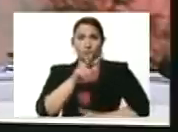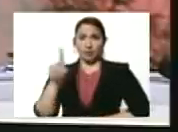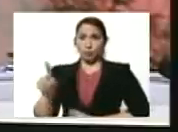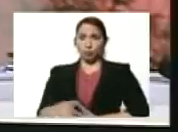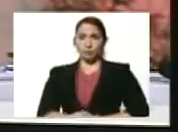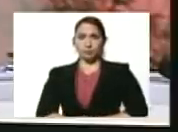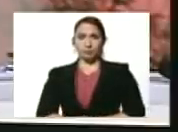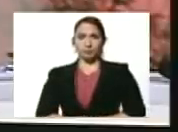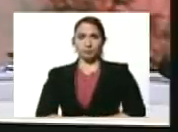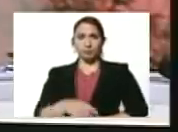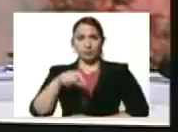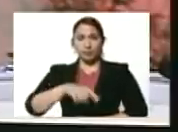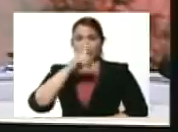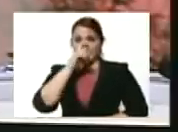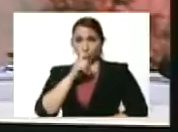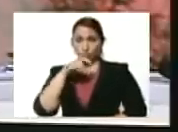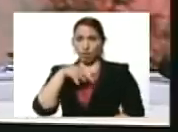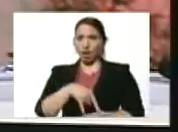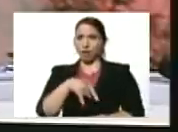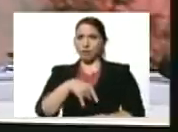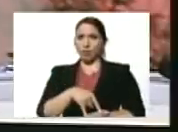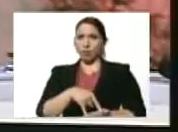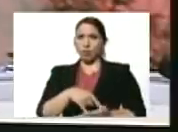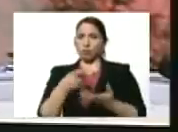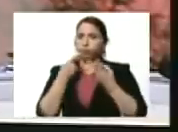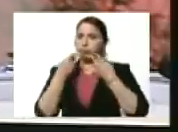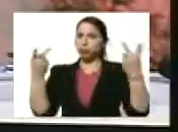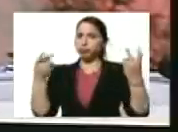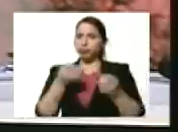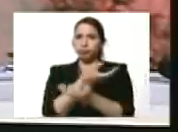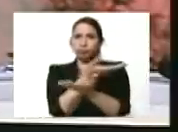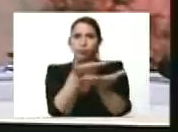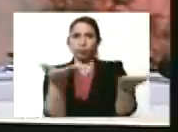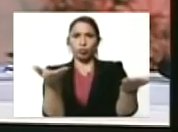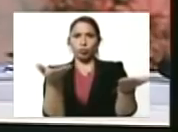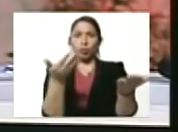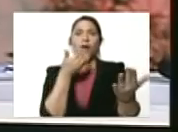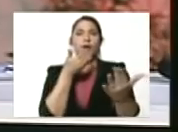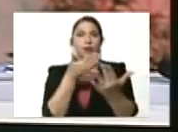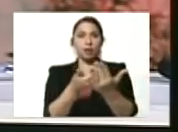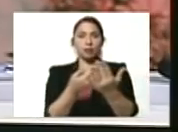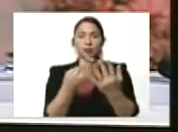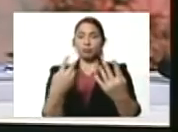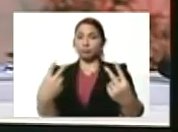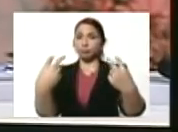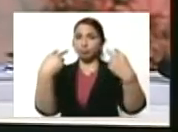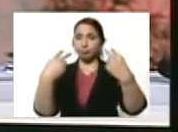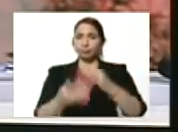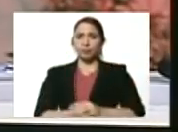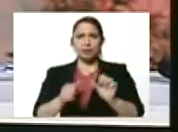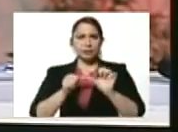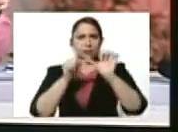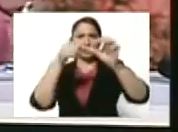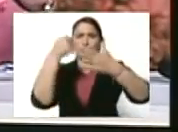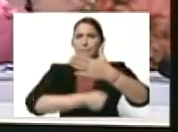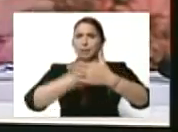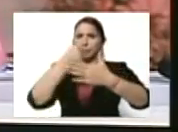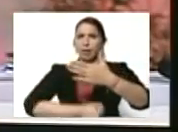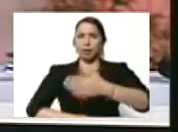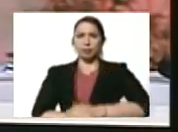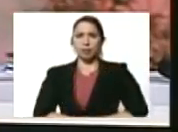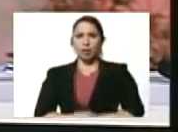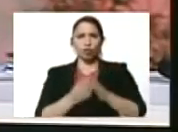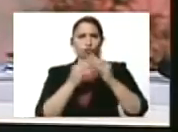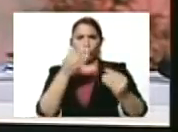el año de Carabobo. Le digo a todos y a todas, muchas gracias, sigamos en batalla, en todos